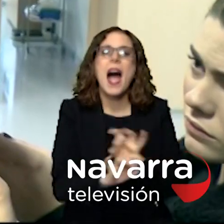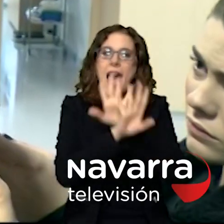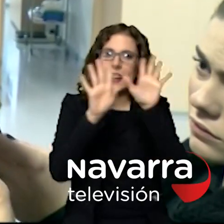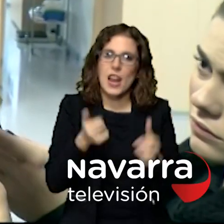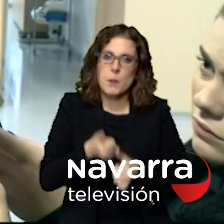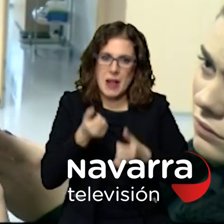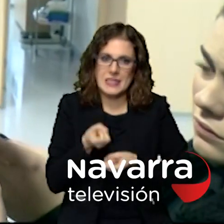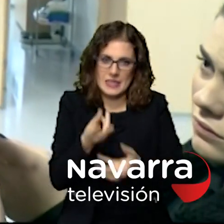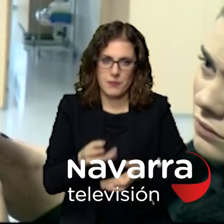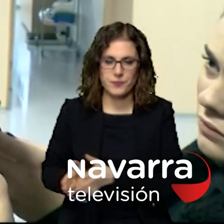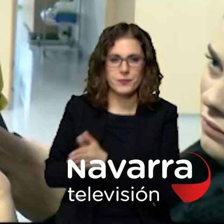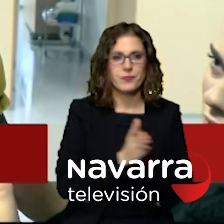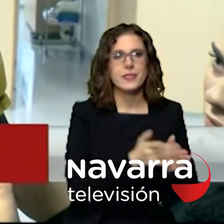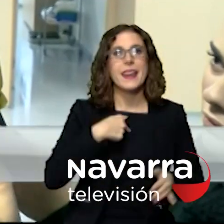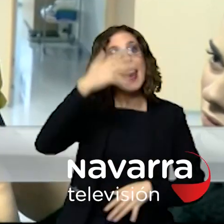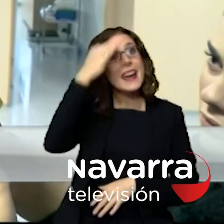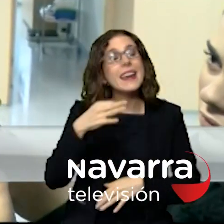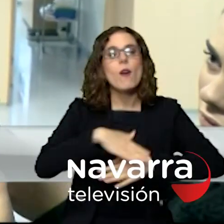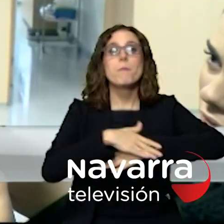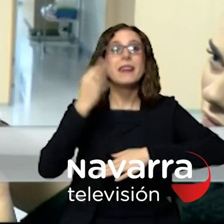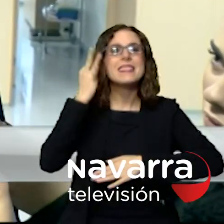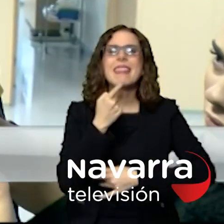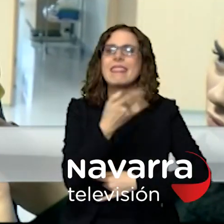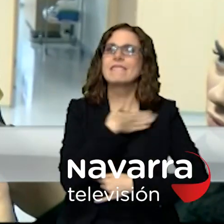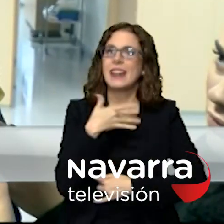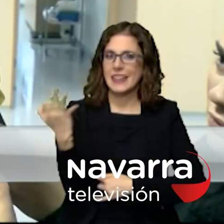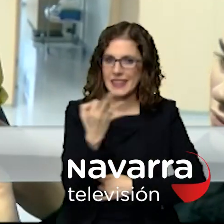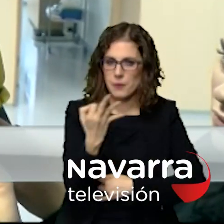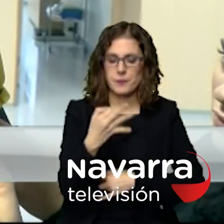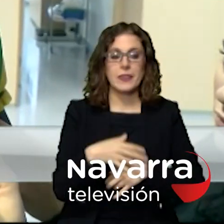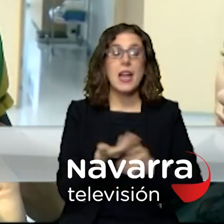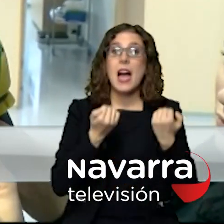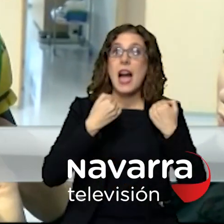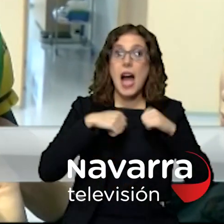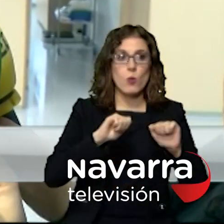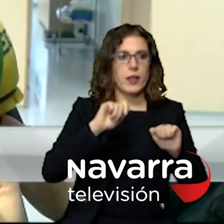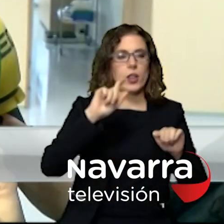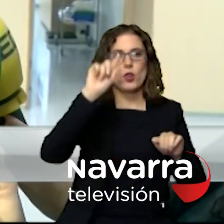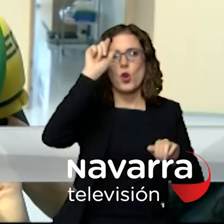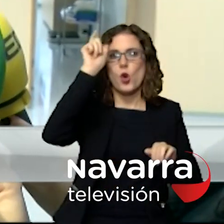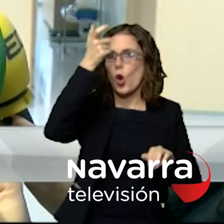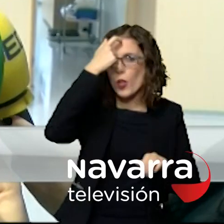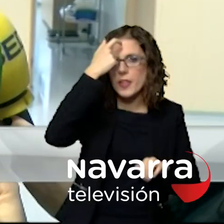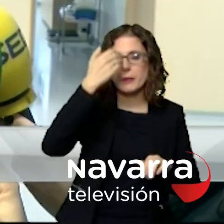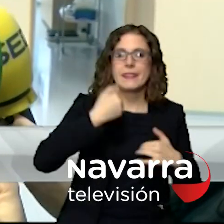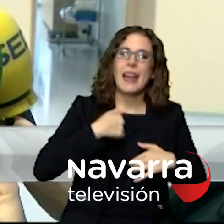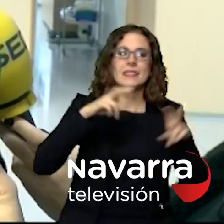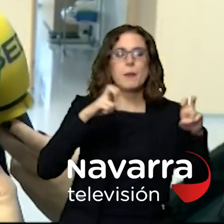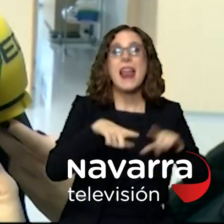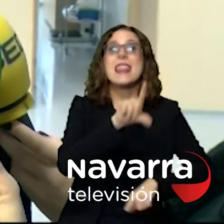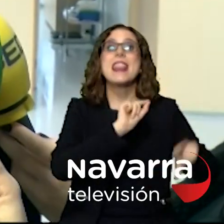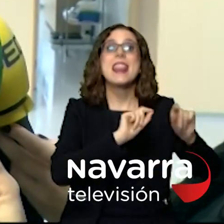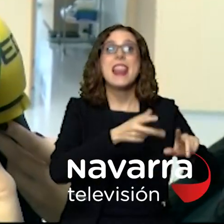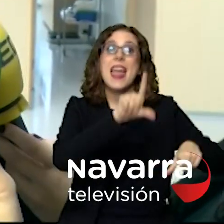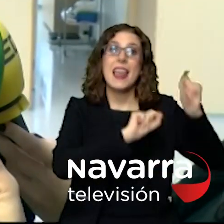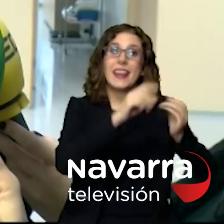Yo creo que la ministra lo que quiere decir es que al margen de este concepto ya tan maniado de la libertad de elección de centro, pues que